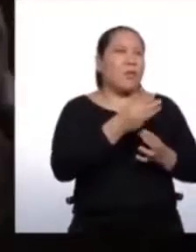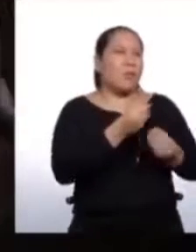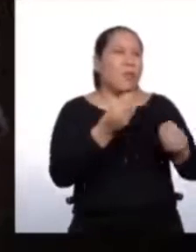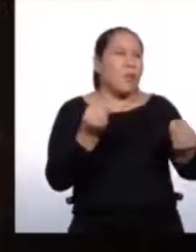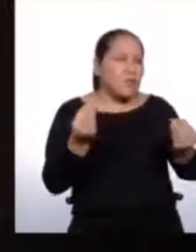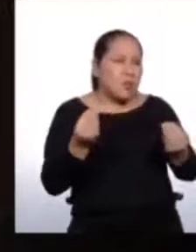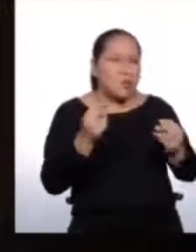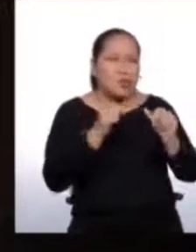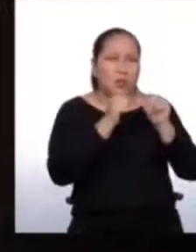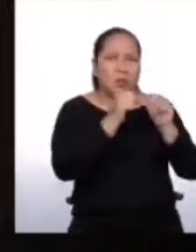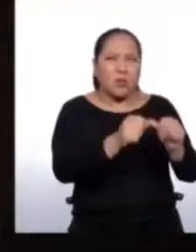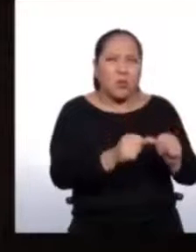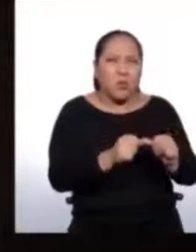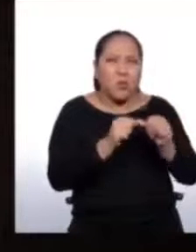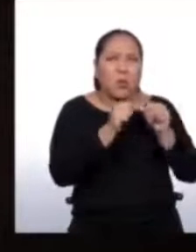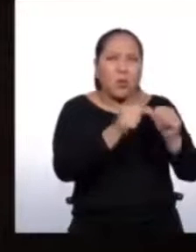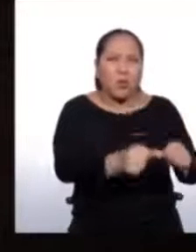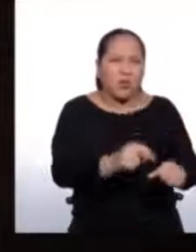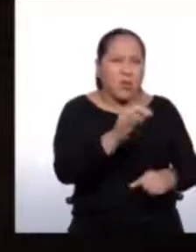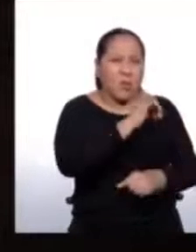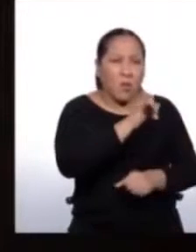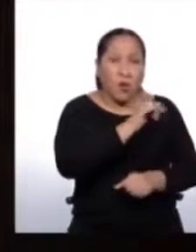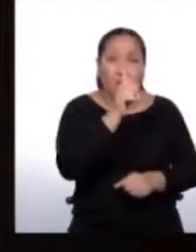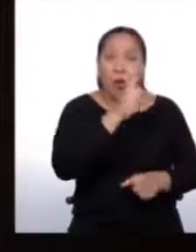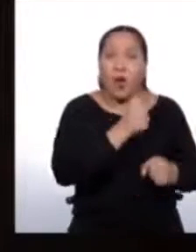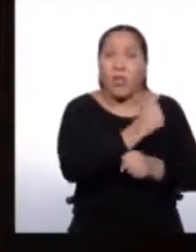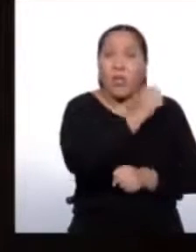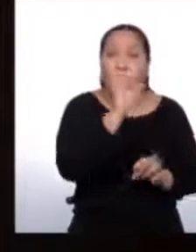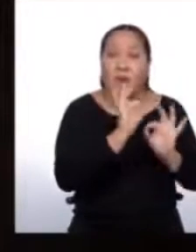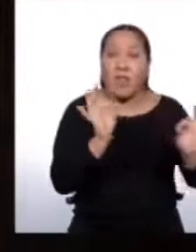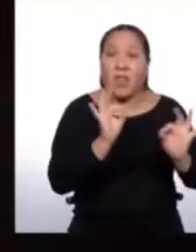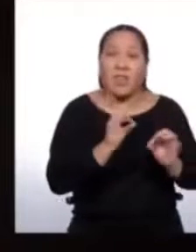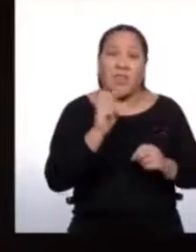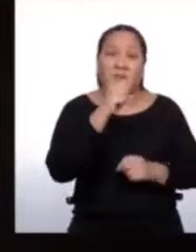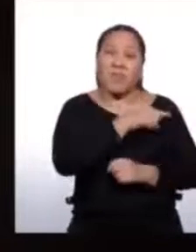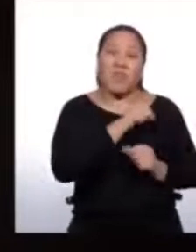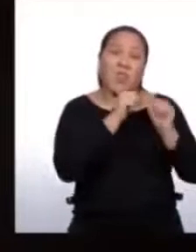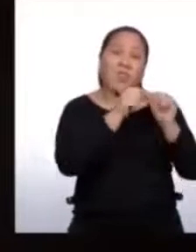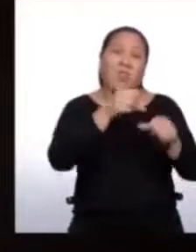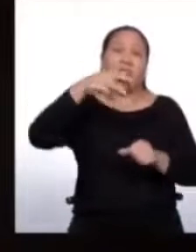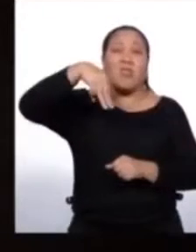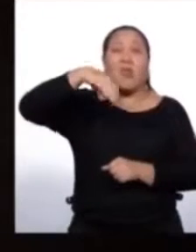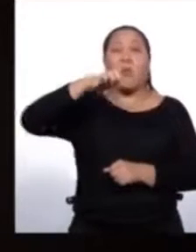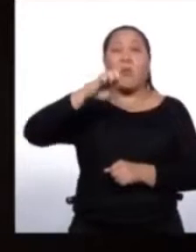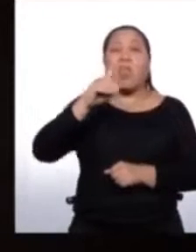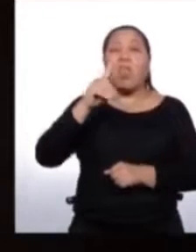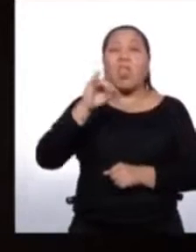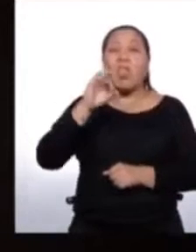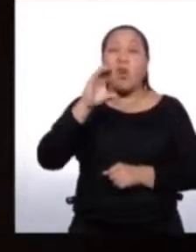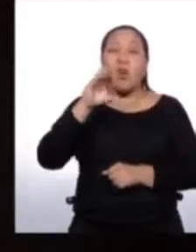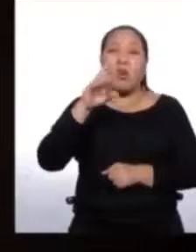y en consecuencia hubiera dejado de ser mediocre, puesto que ya era interesante.